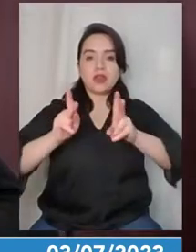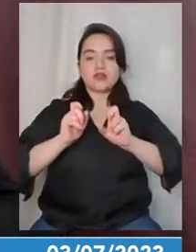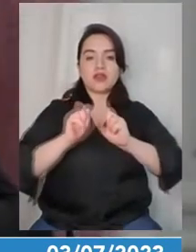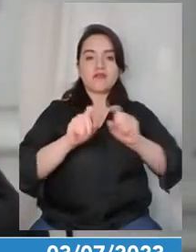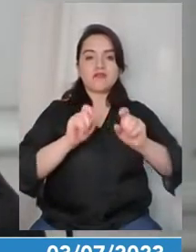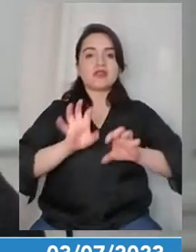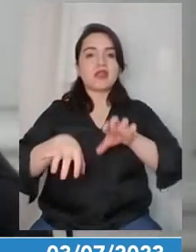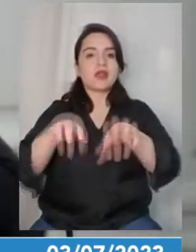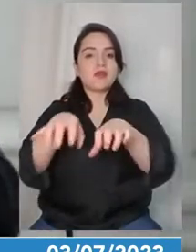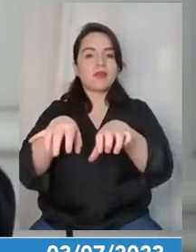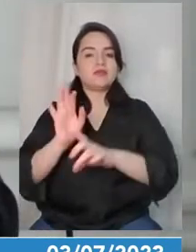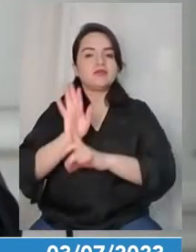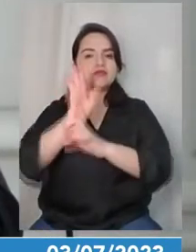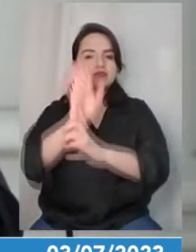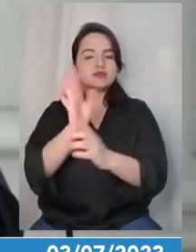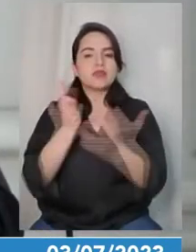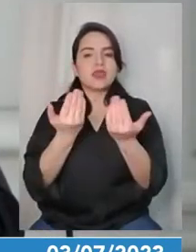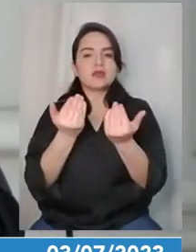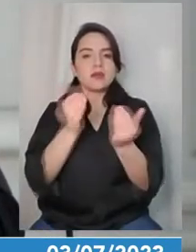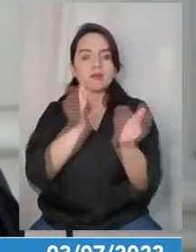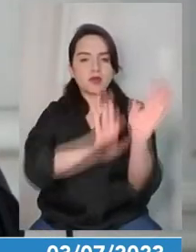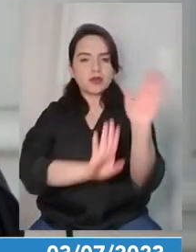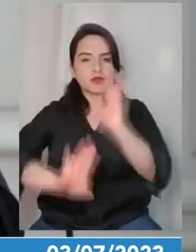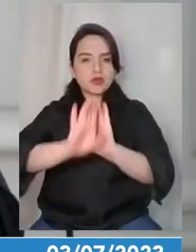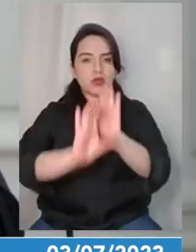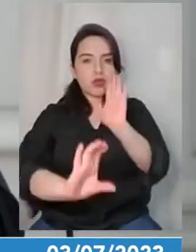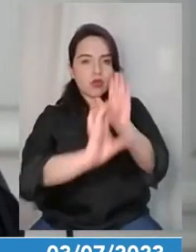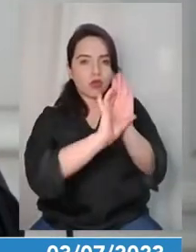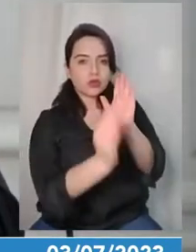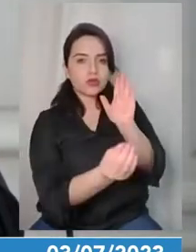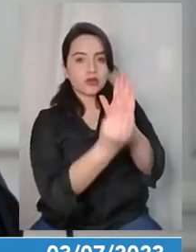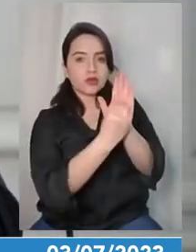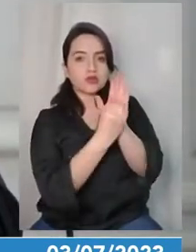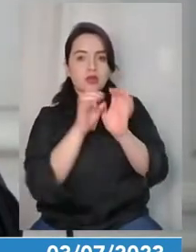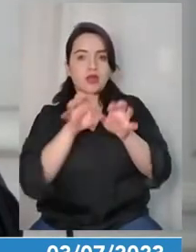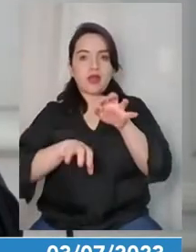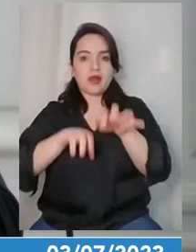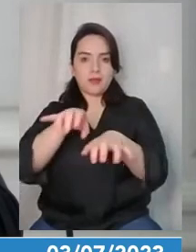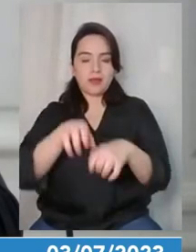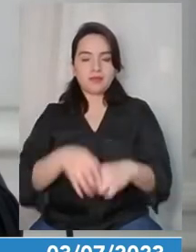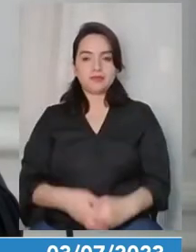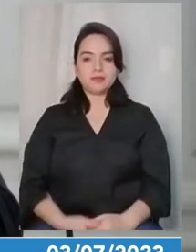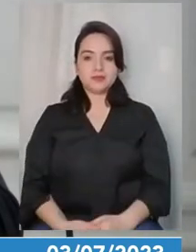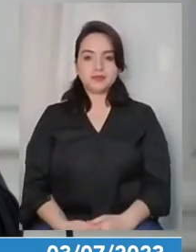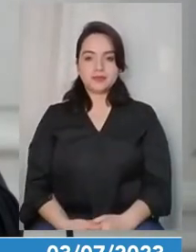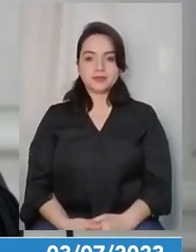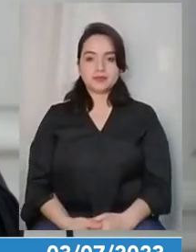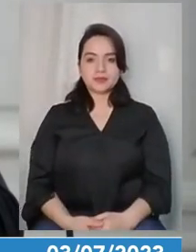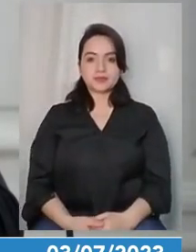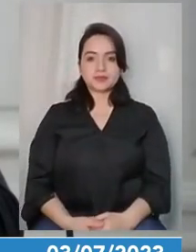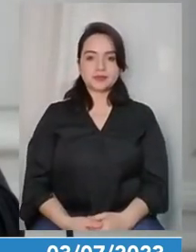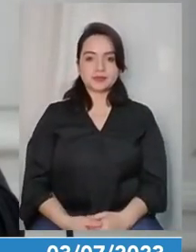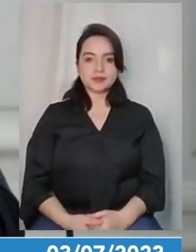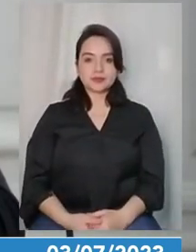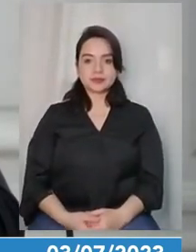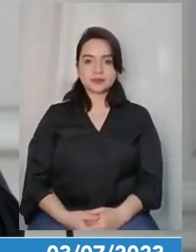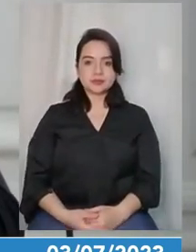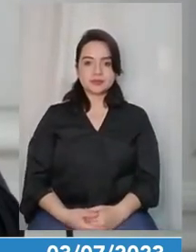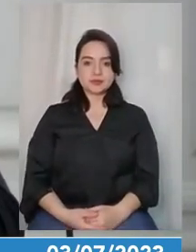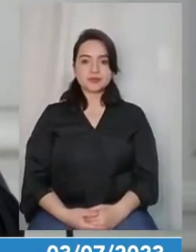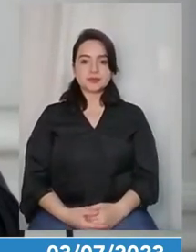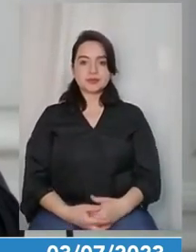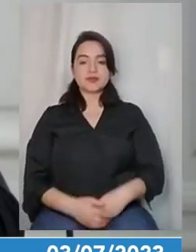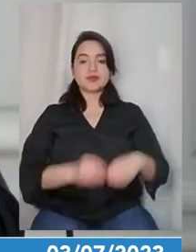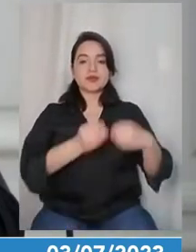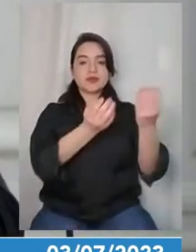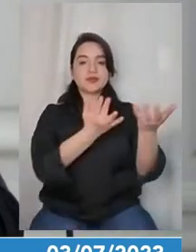de proteger constitucionalmente a los animales. Bienvenida, señora Francisca. Le damos la